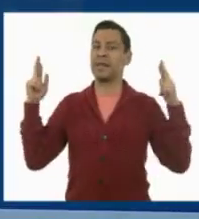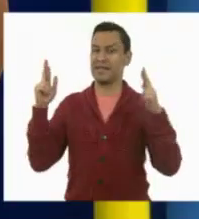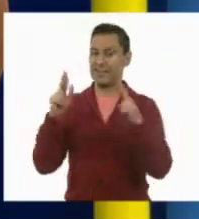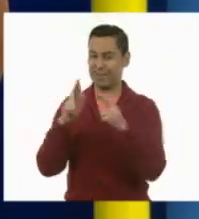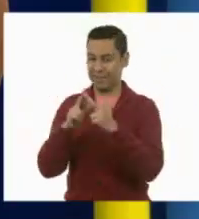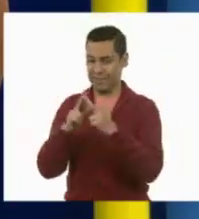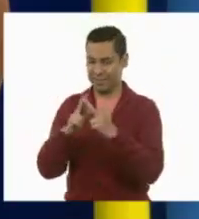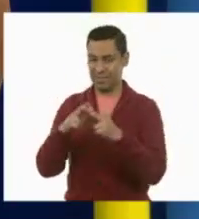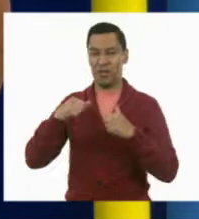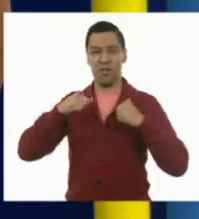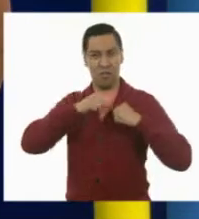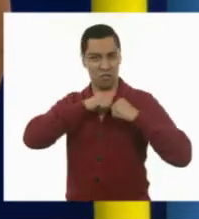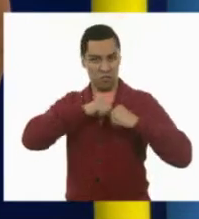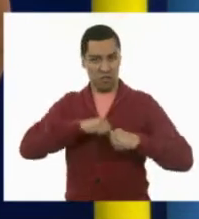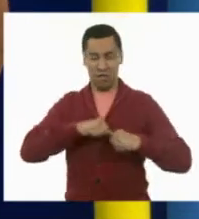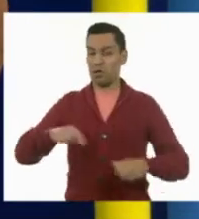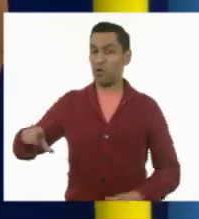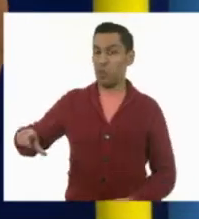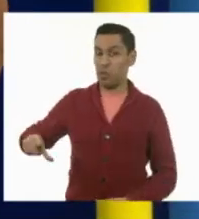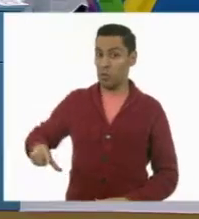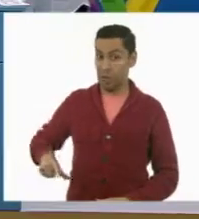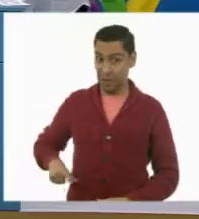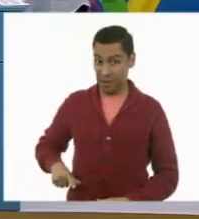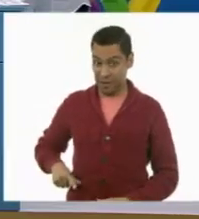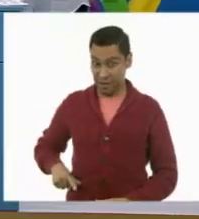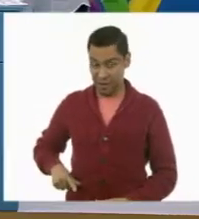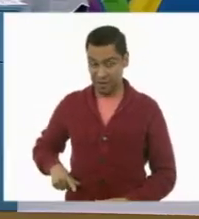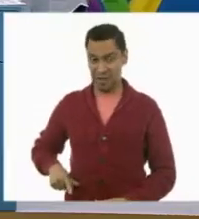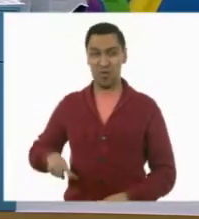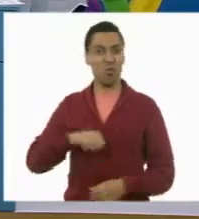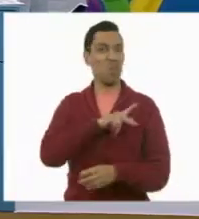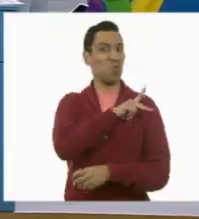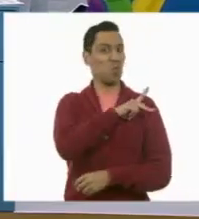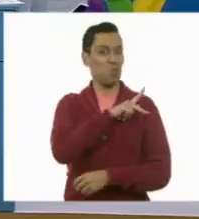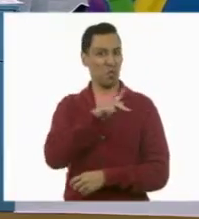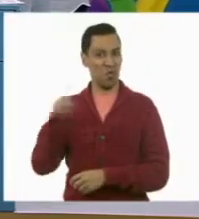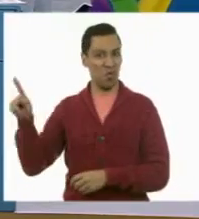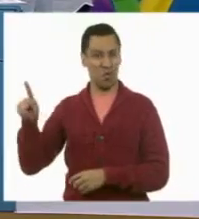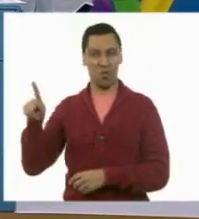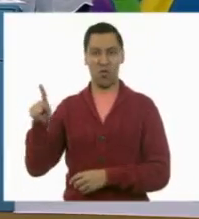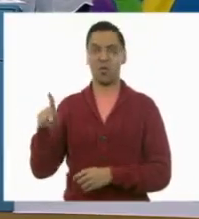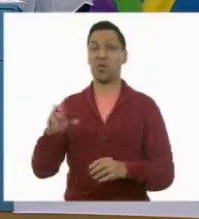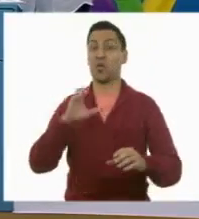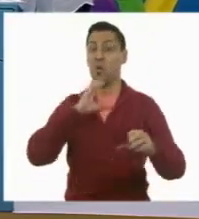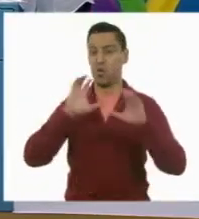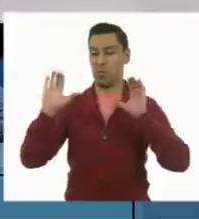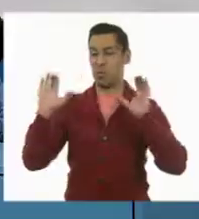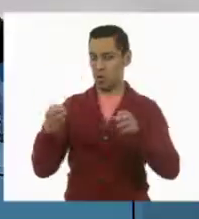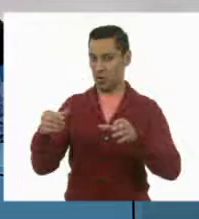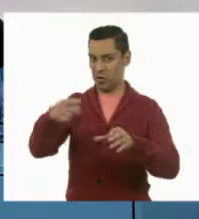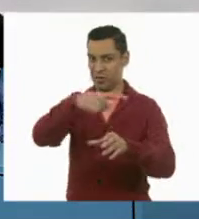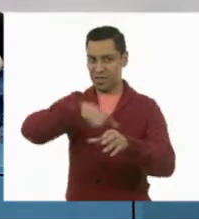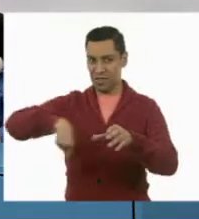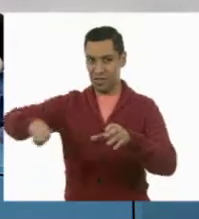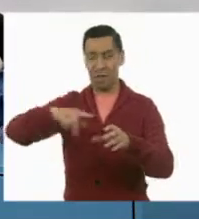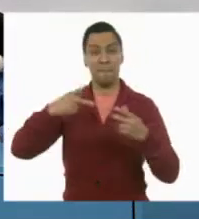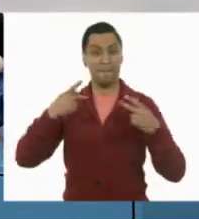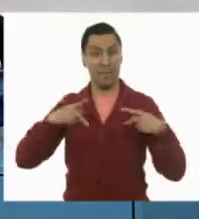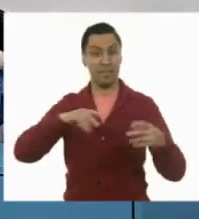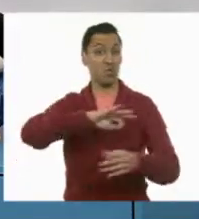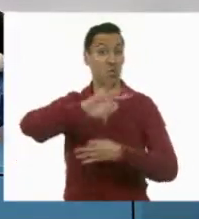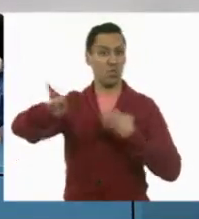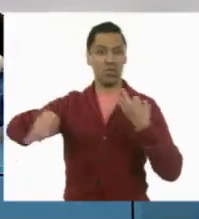maestros, las autoridades, el gobierno, la comunidad, todas las